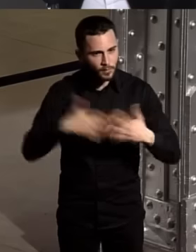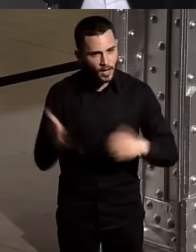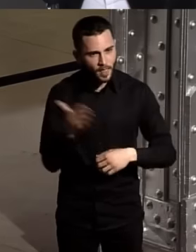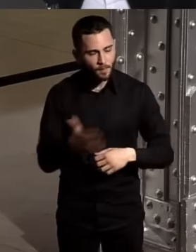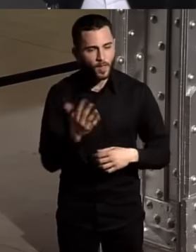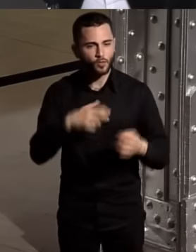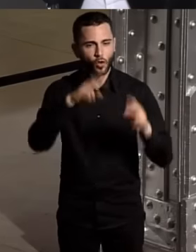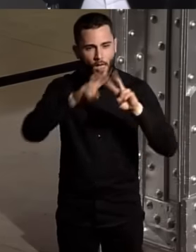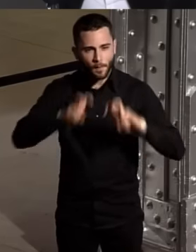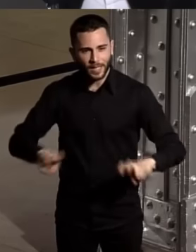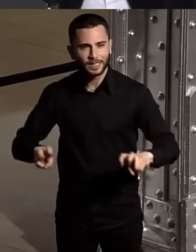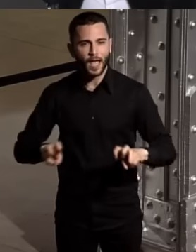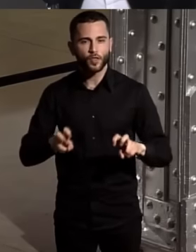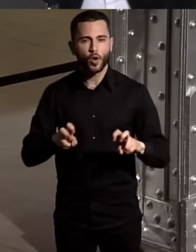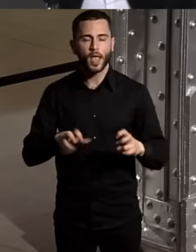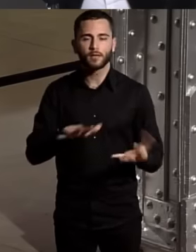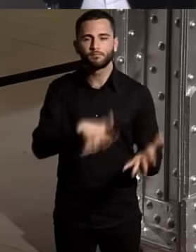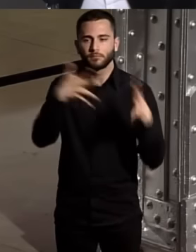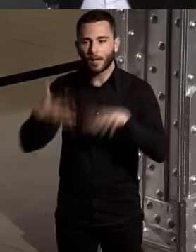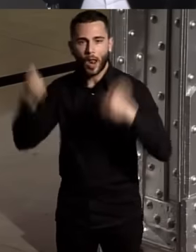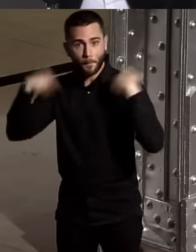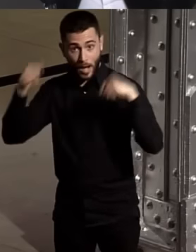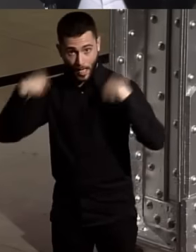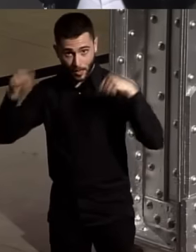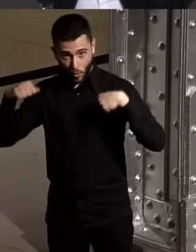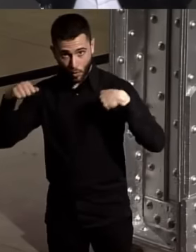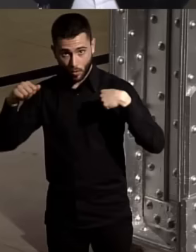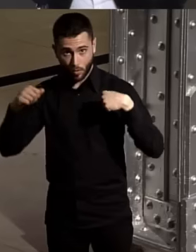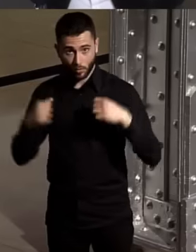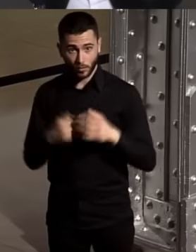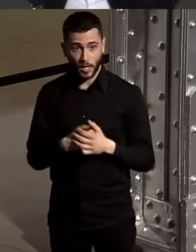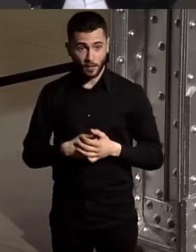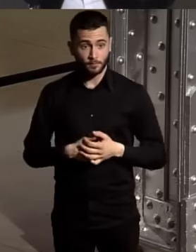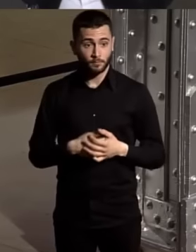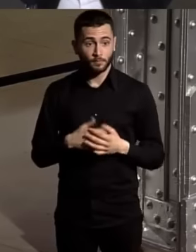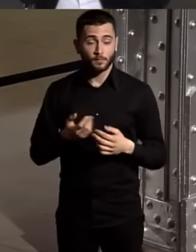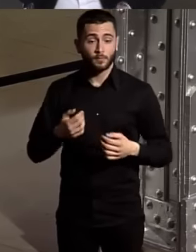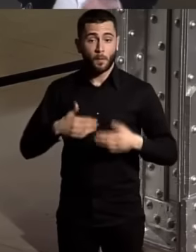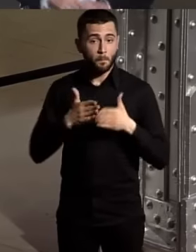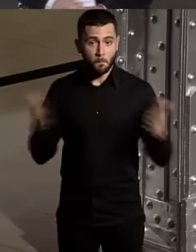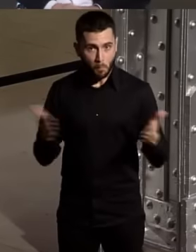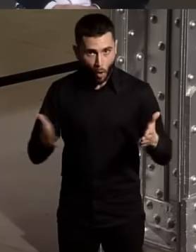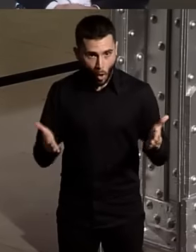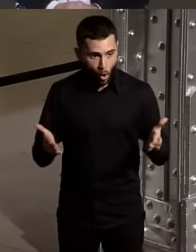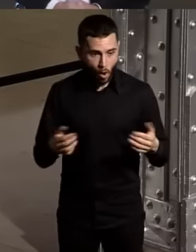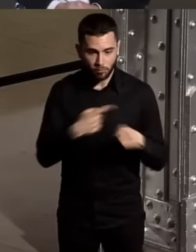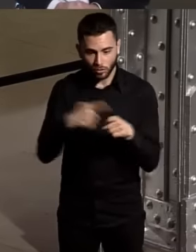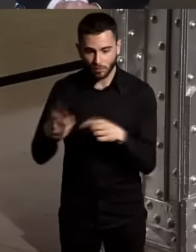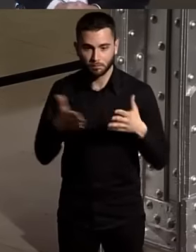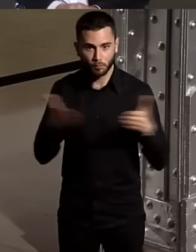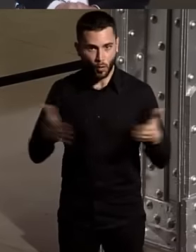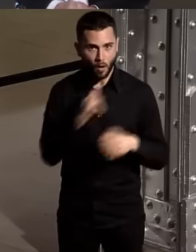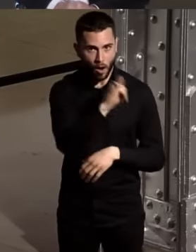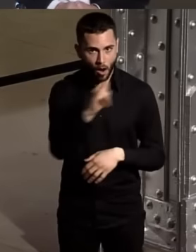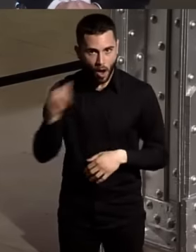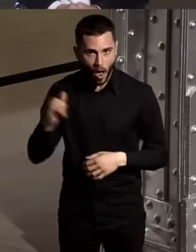las investigaciones que se traduzcan en algo práctico e tenéis varias patentes tenéis una spinoff Life length